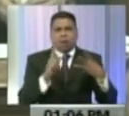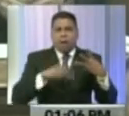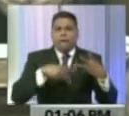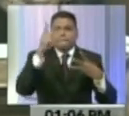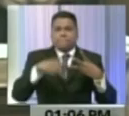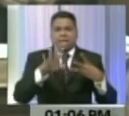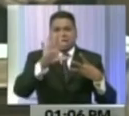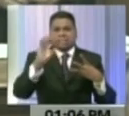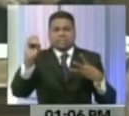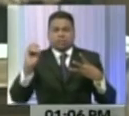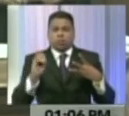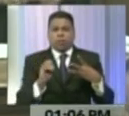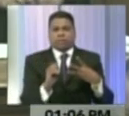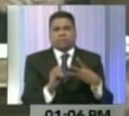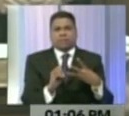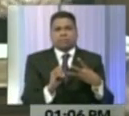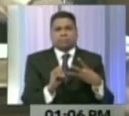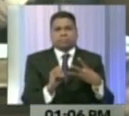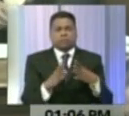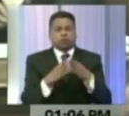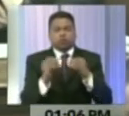50 como prioridad en el marco de la economía.